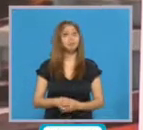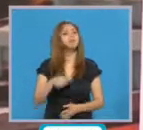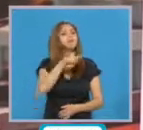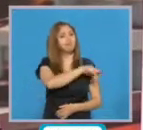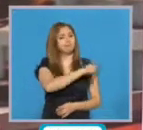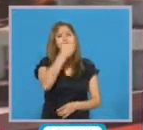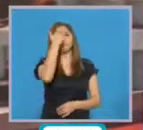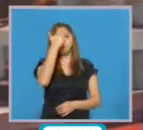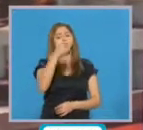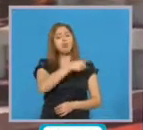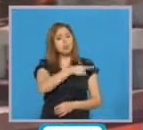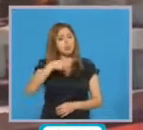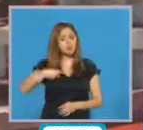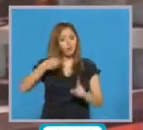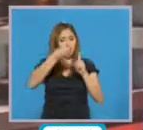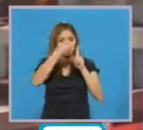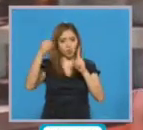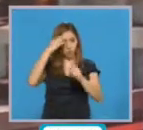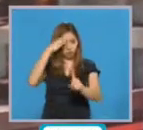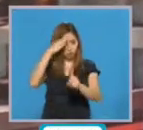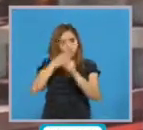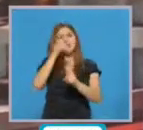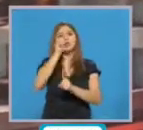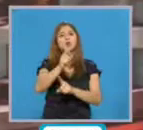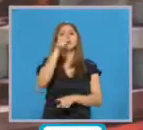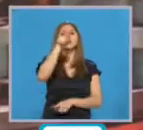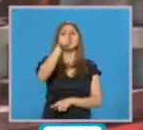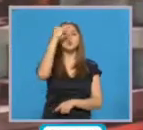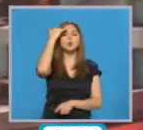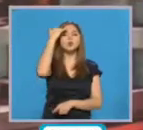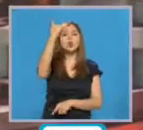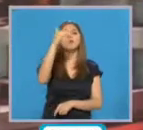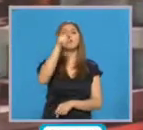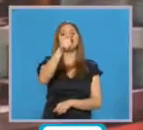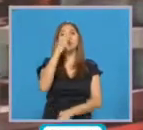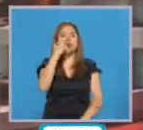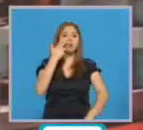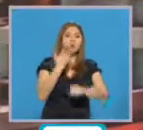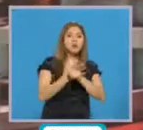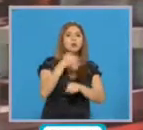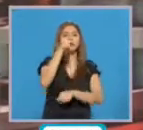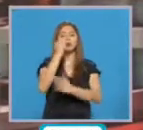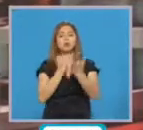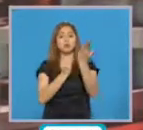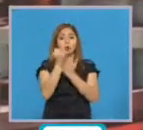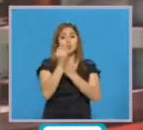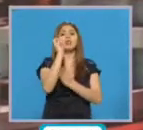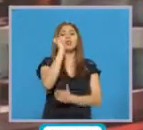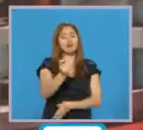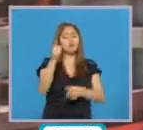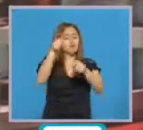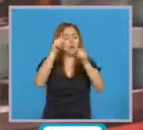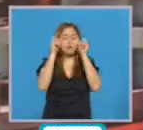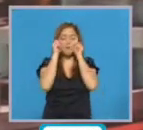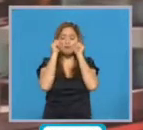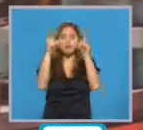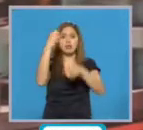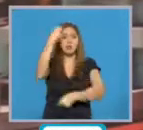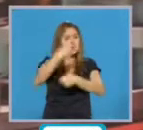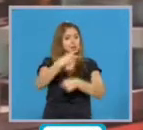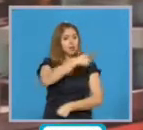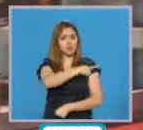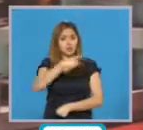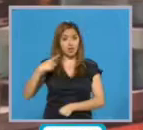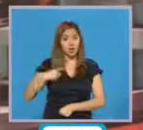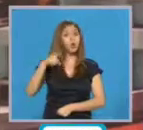pues tú eres dueño de tu tiempo, eres Sí. dueño de tu decisión. Entonces, ¿qué pasa? Te tienes que levantar temprano, definitivamente. No